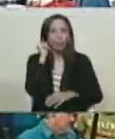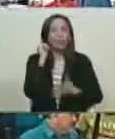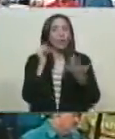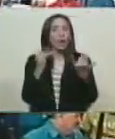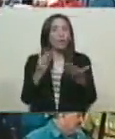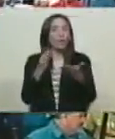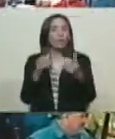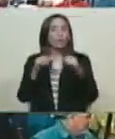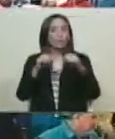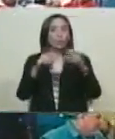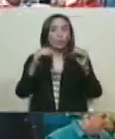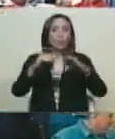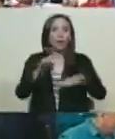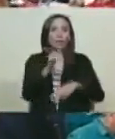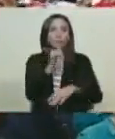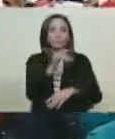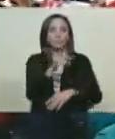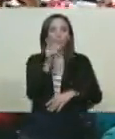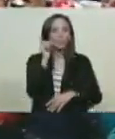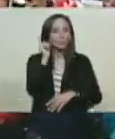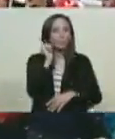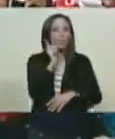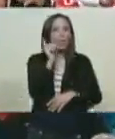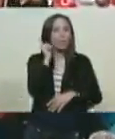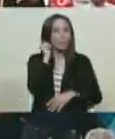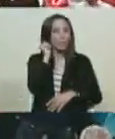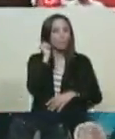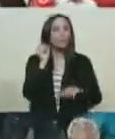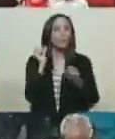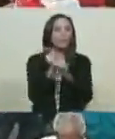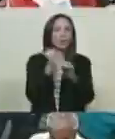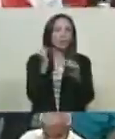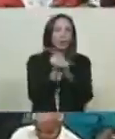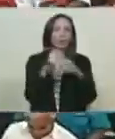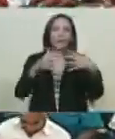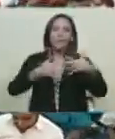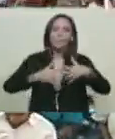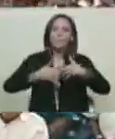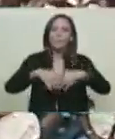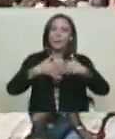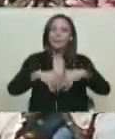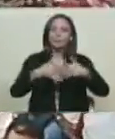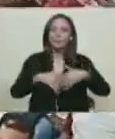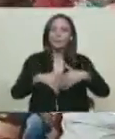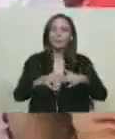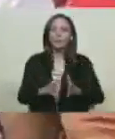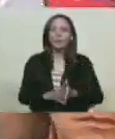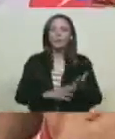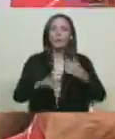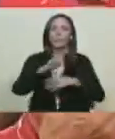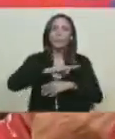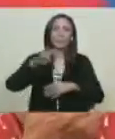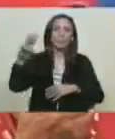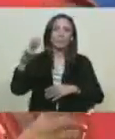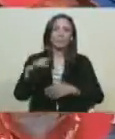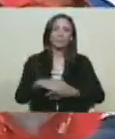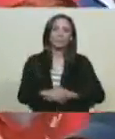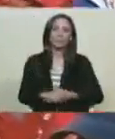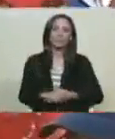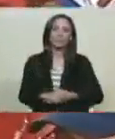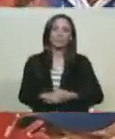a continuar con Joana Castillo, trabajadora de la empresa CanTV y MóvilNet.